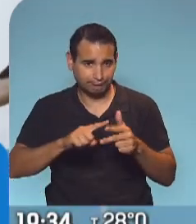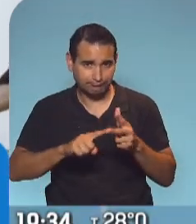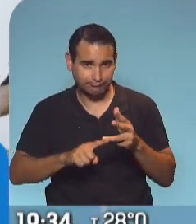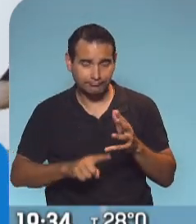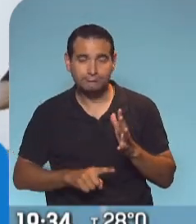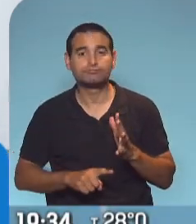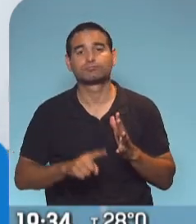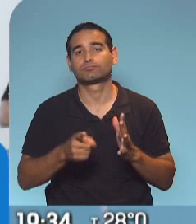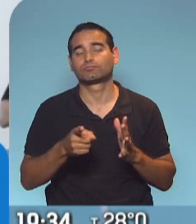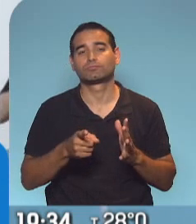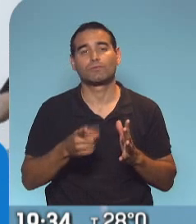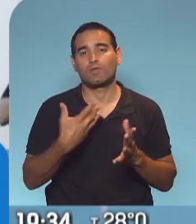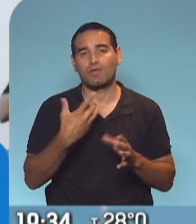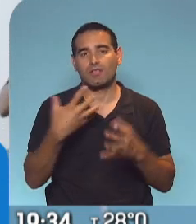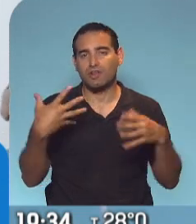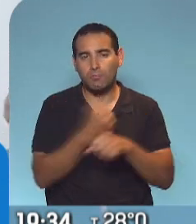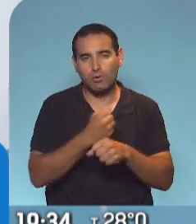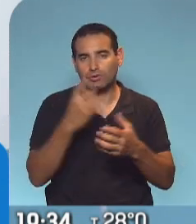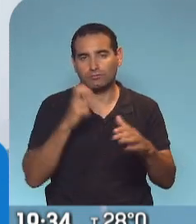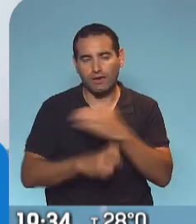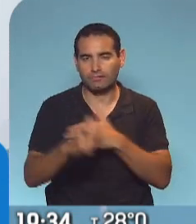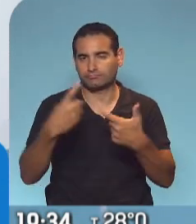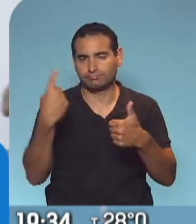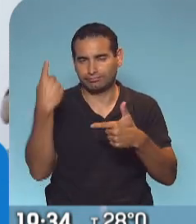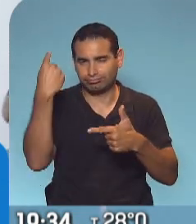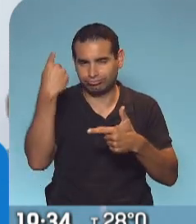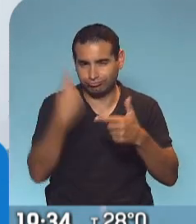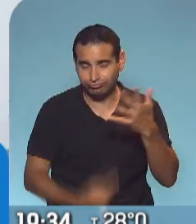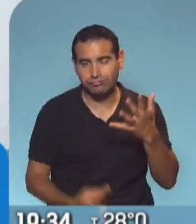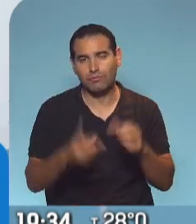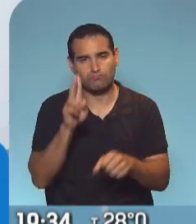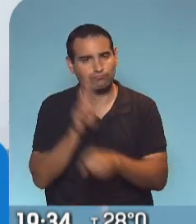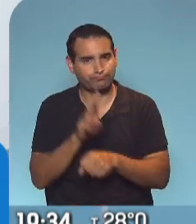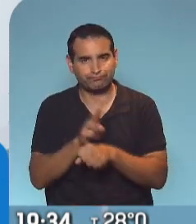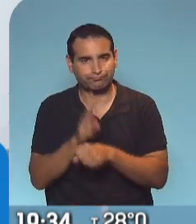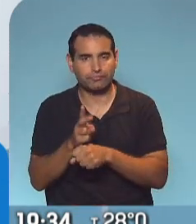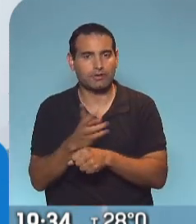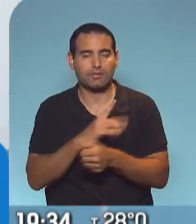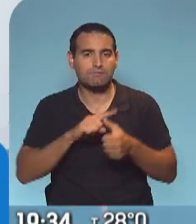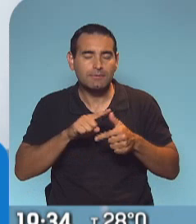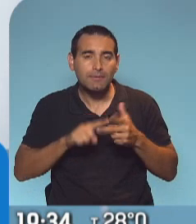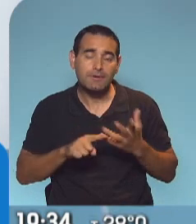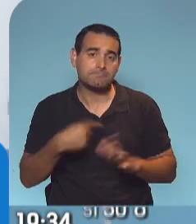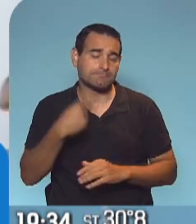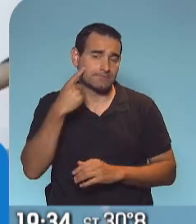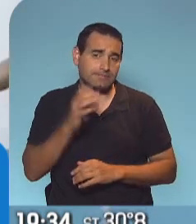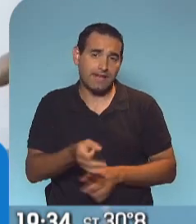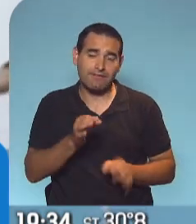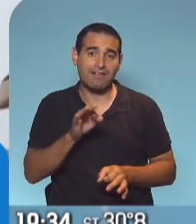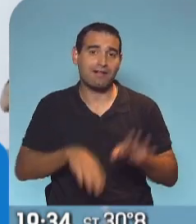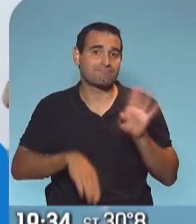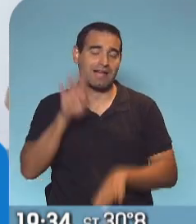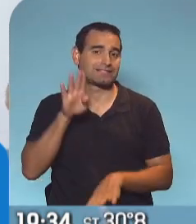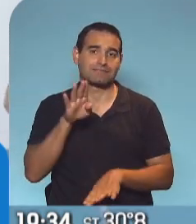los modos de transporte, de manera preventiva, acciones. Entendemos claramente que la que tiene mayor